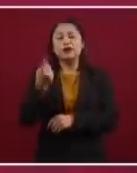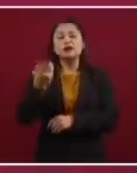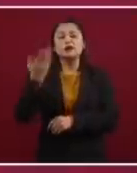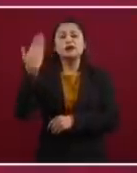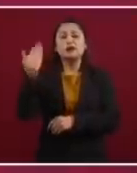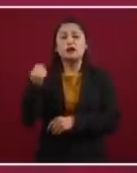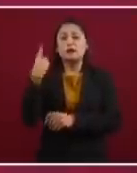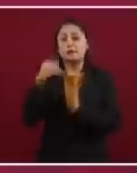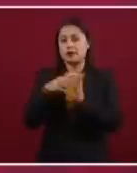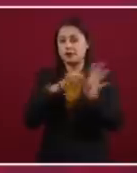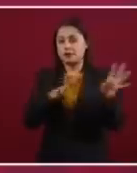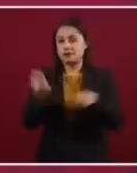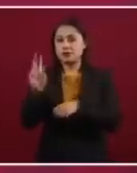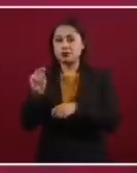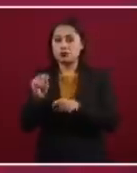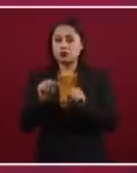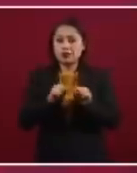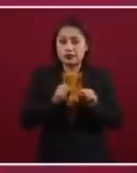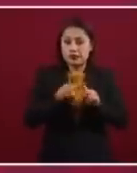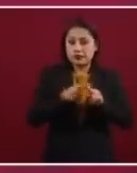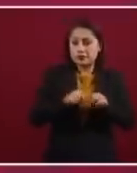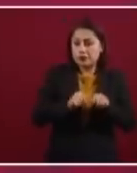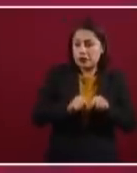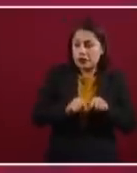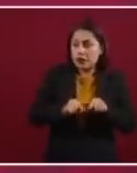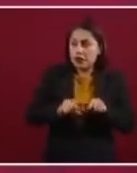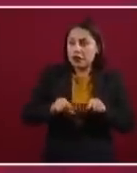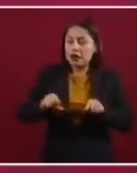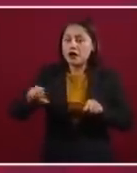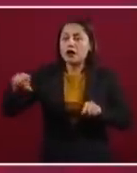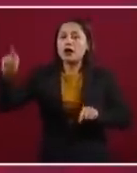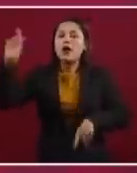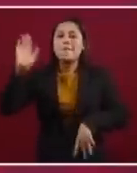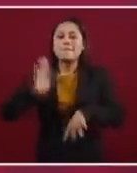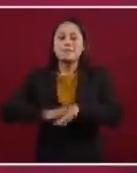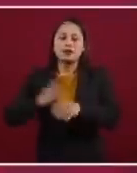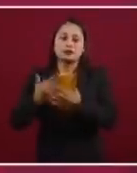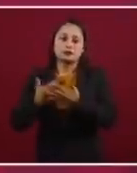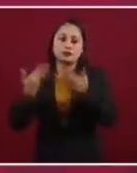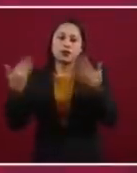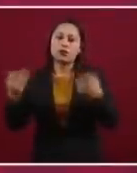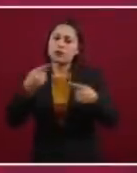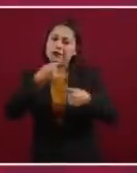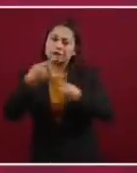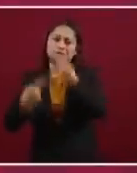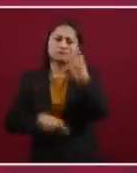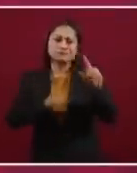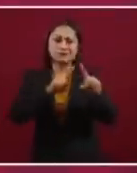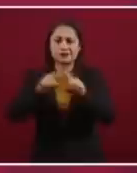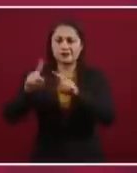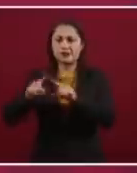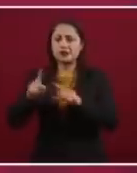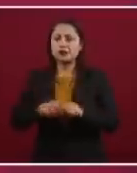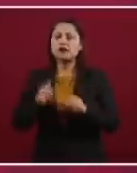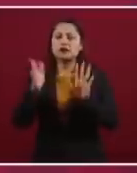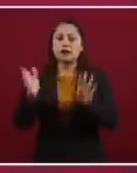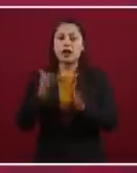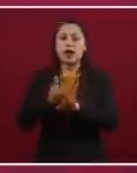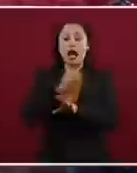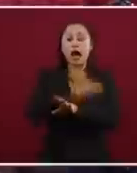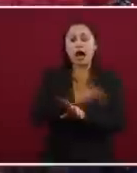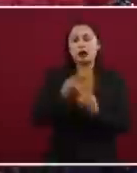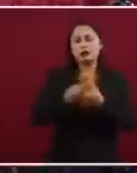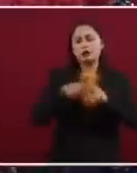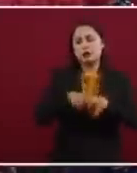aceleradamente creciente involucra múltiples productos pasamos de productos de bajo impacto como